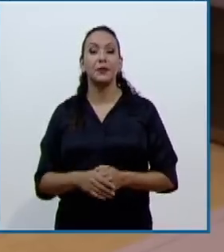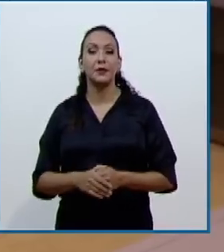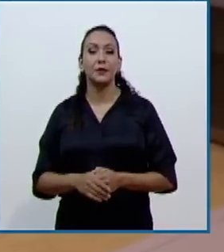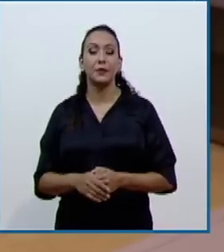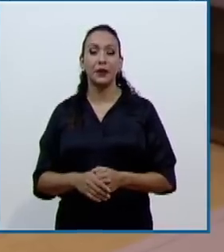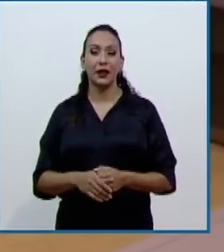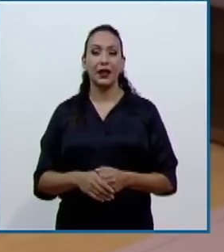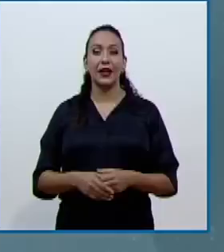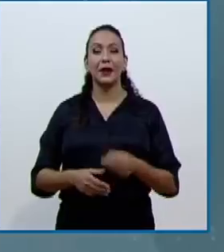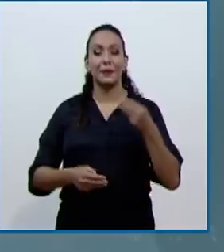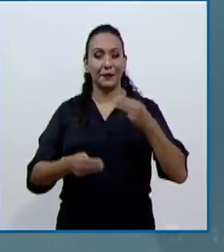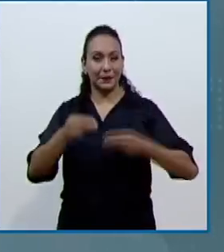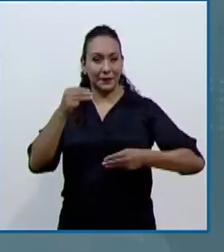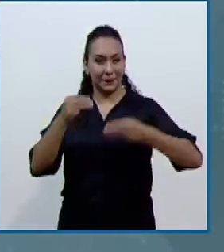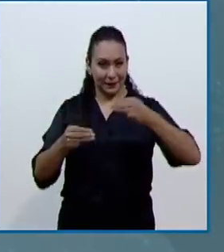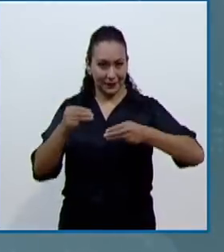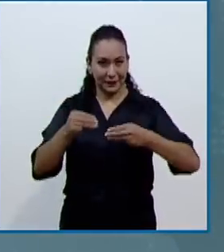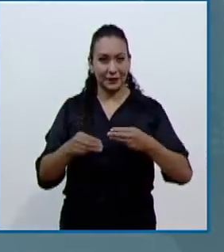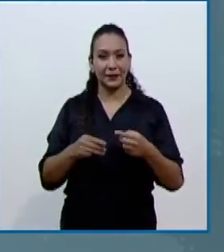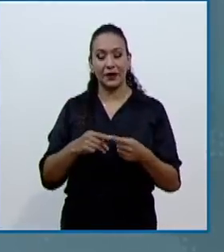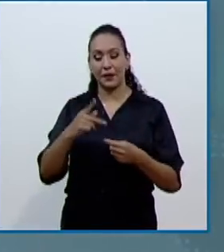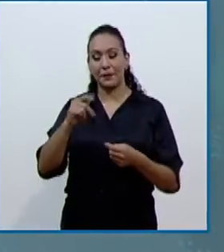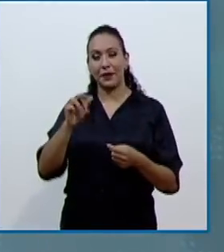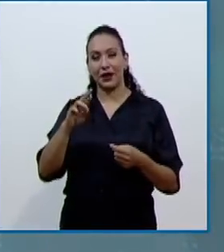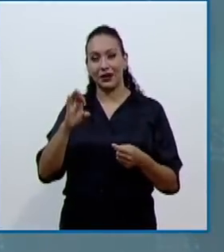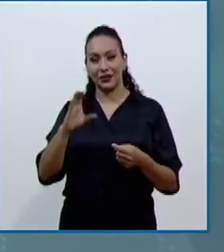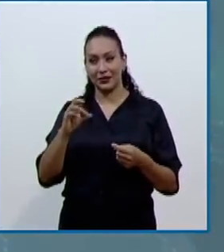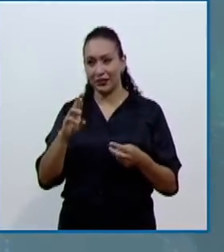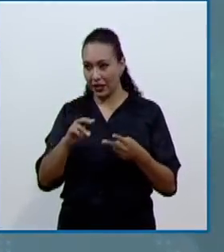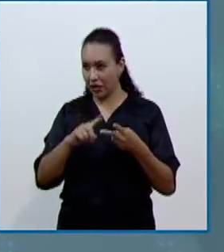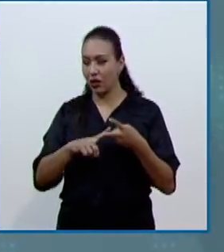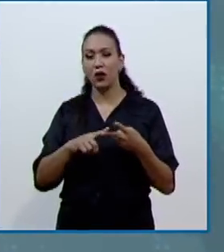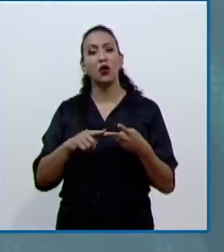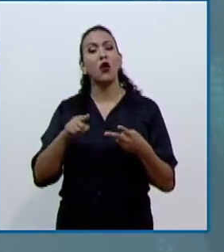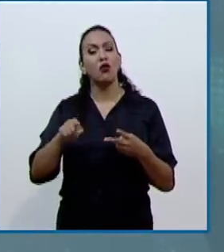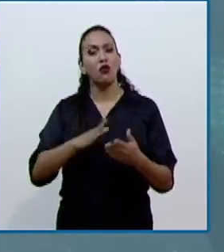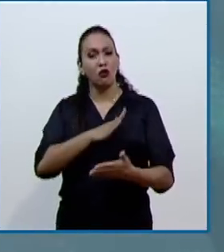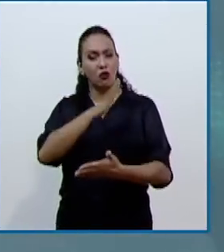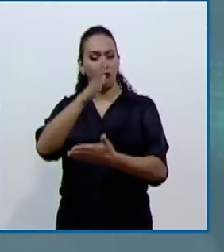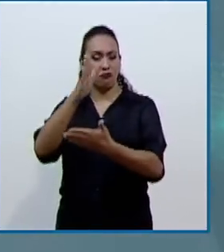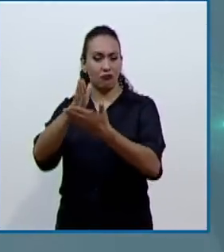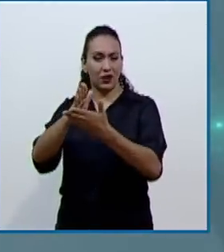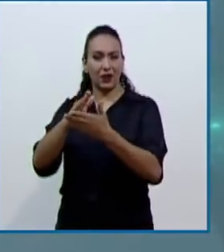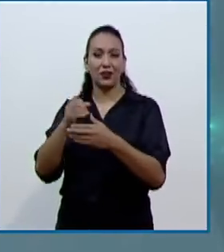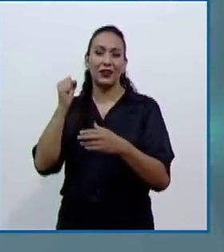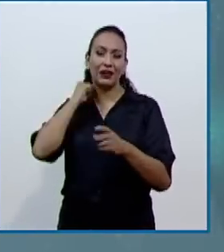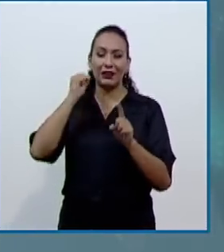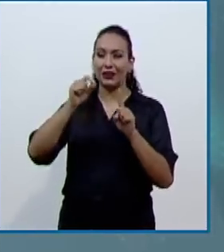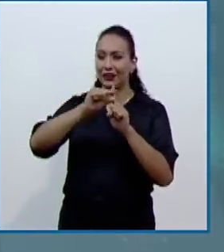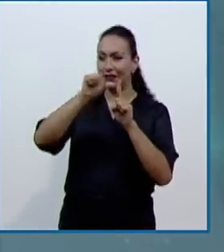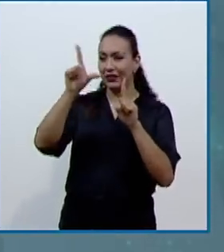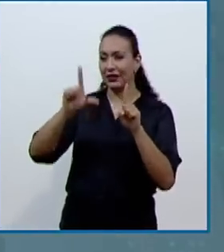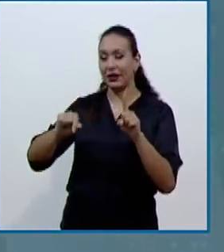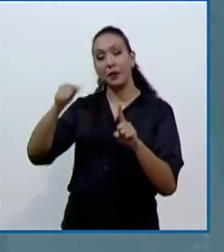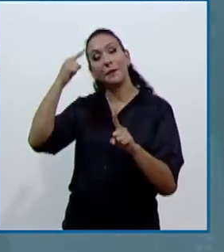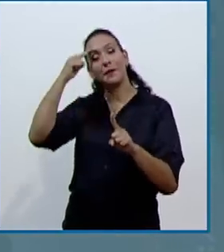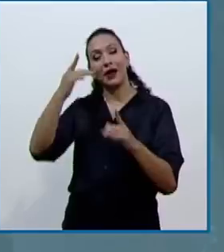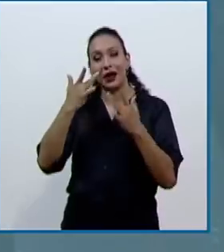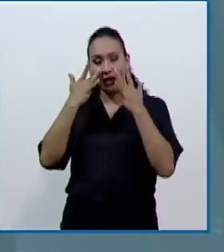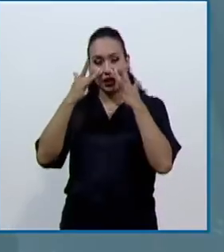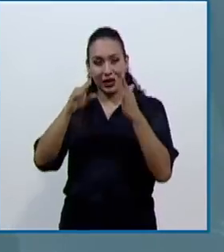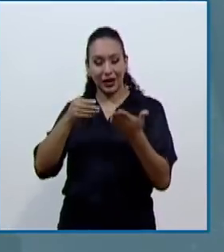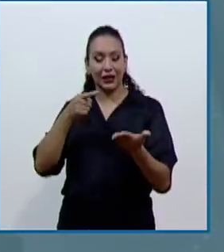Mónica López Benítez, Taisia Cruz Parcero y Julia García González acudieron al Senado de la República a entregar sus cartas en las